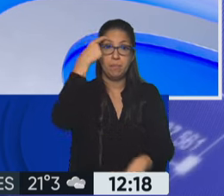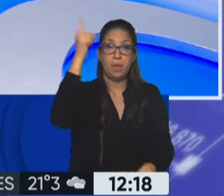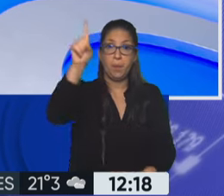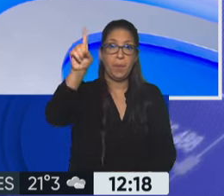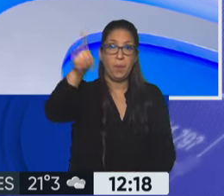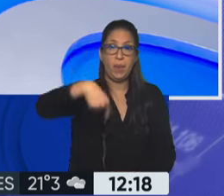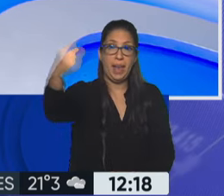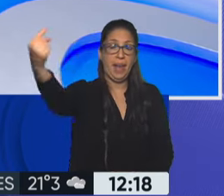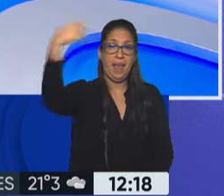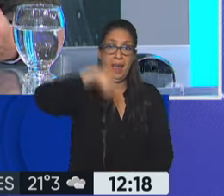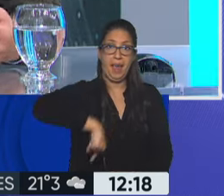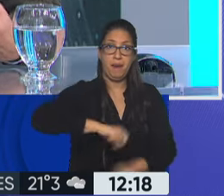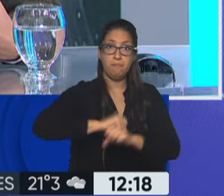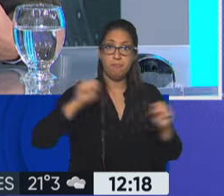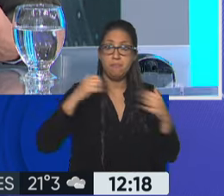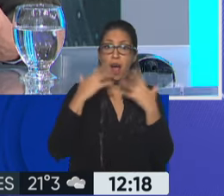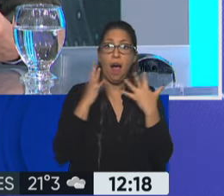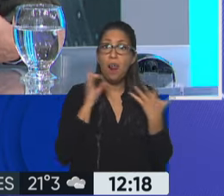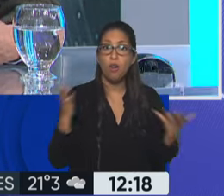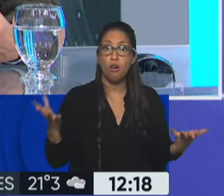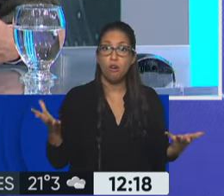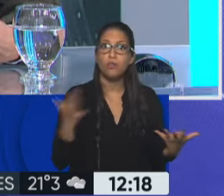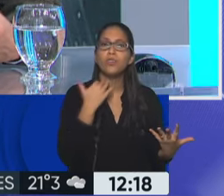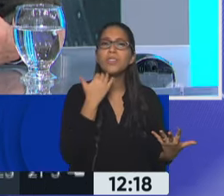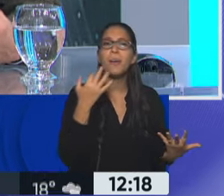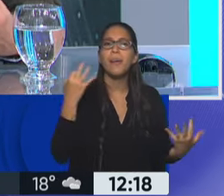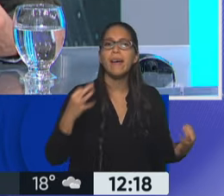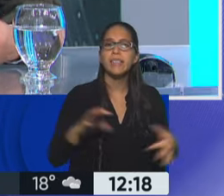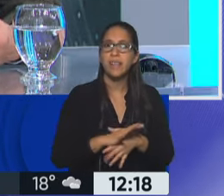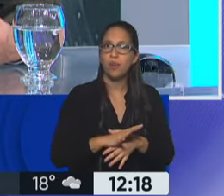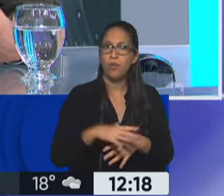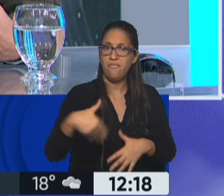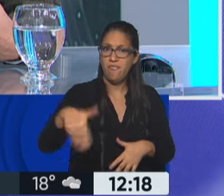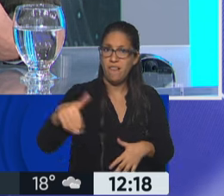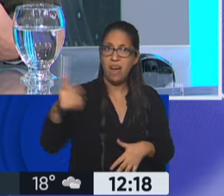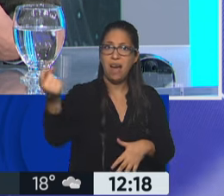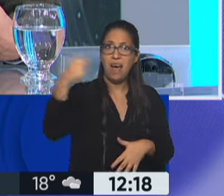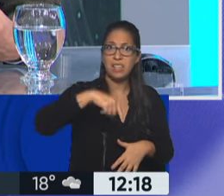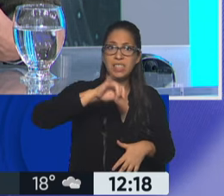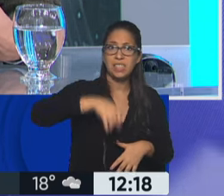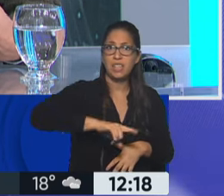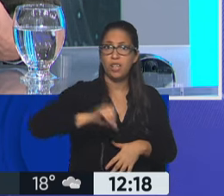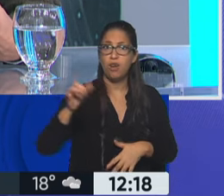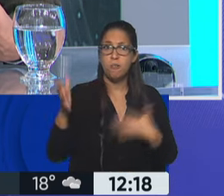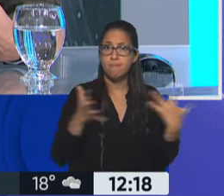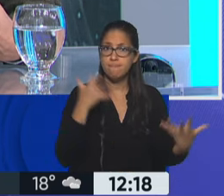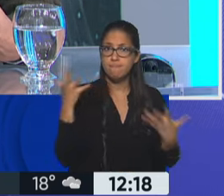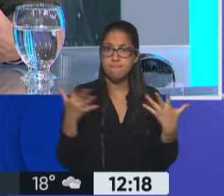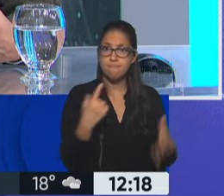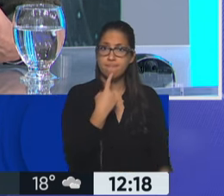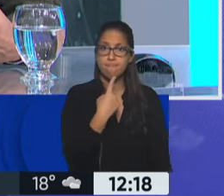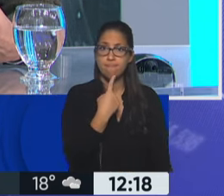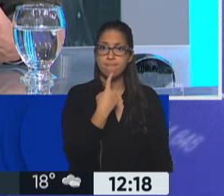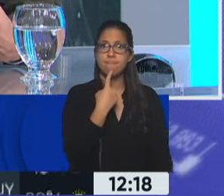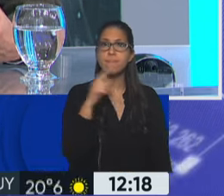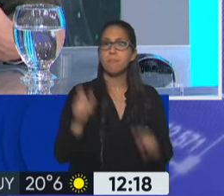ataque no Entonces no sabemos no se sabía en ese momento cuánto venían qué venían y el la población de